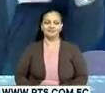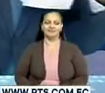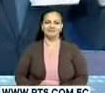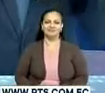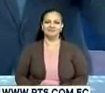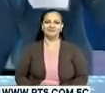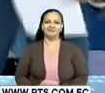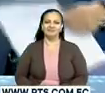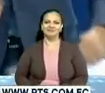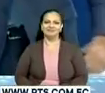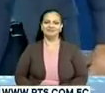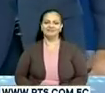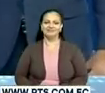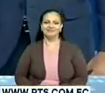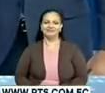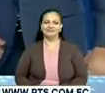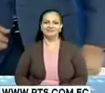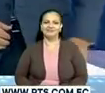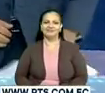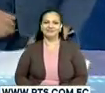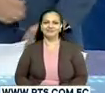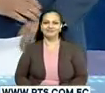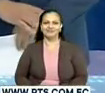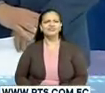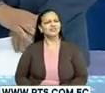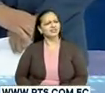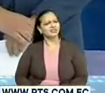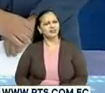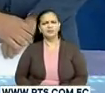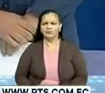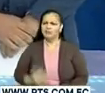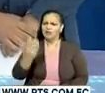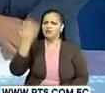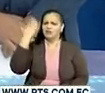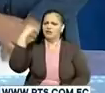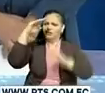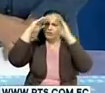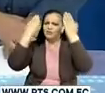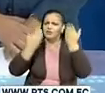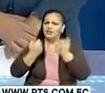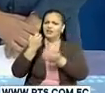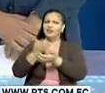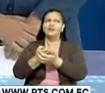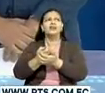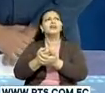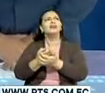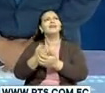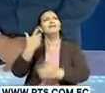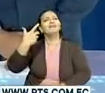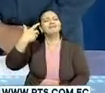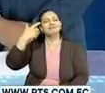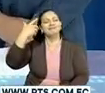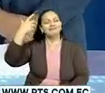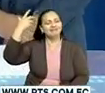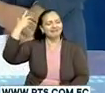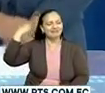Parecía Roselena. Sí, no, se ha puesto, Roselena, sí, no. Se han puesto los sí, bolones. Por supuesto. Sí, hace 10 años que yo llegué.